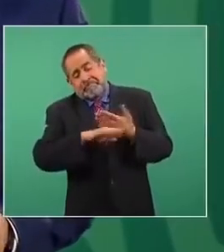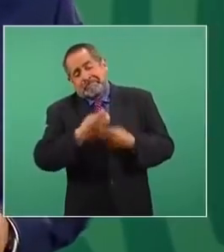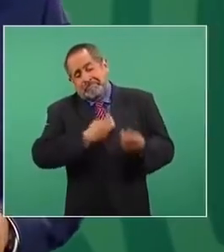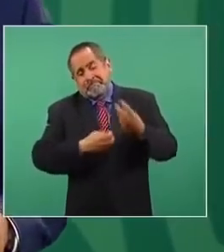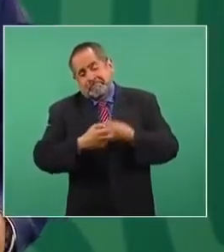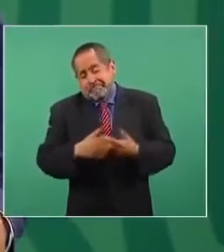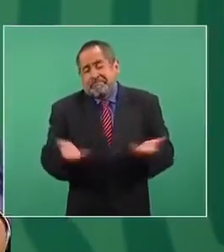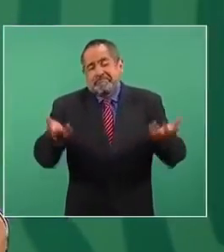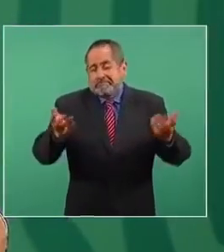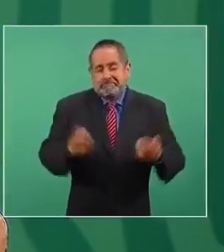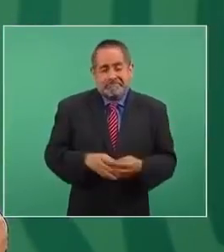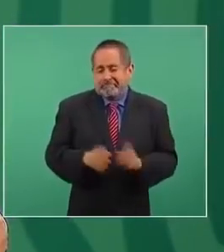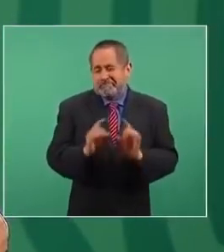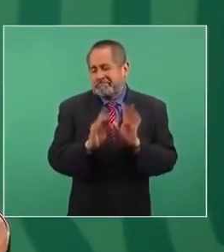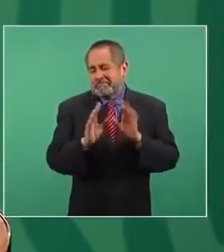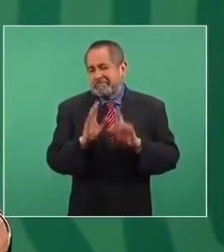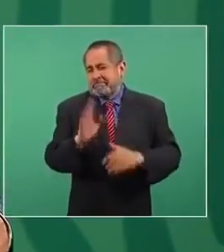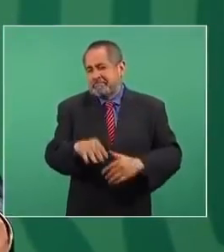Imagínense,